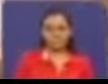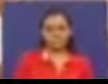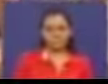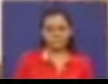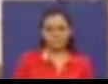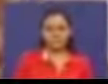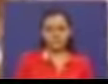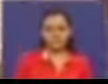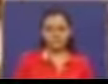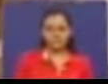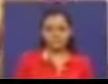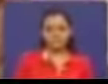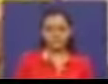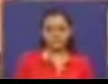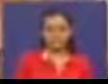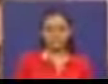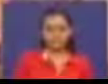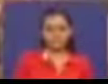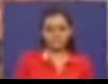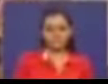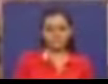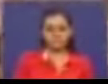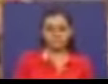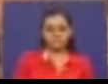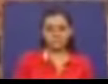presidente, tenemos a